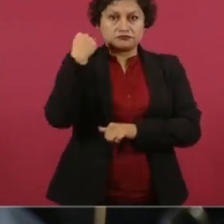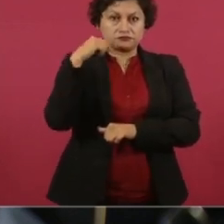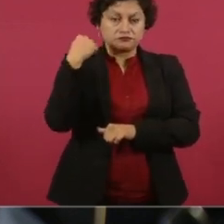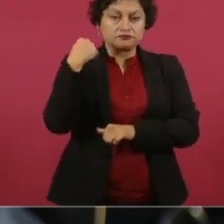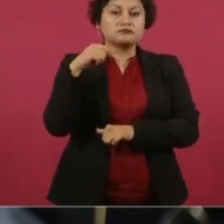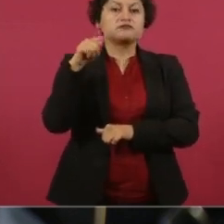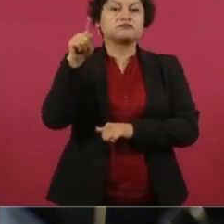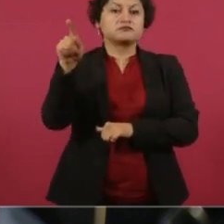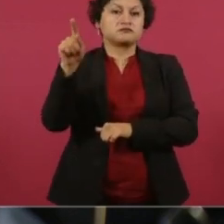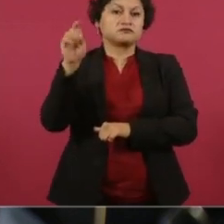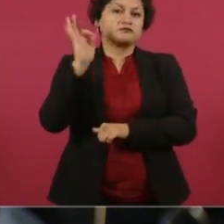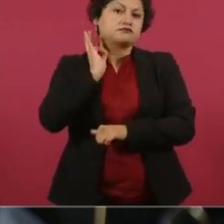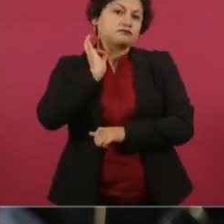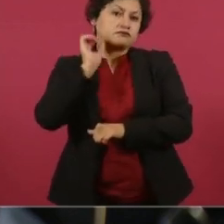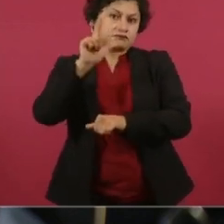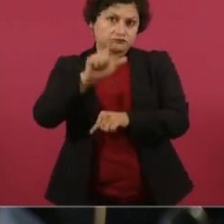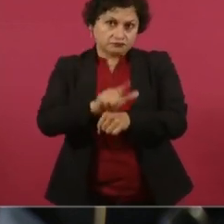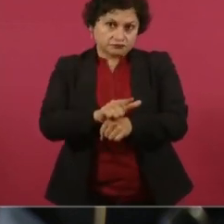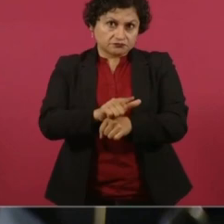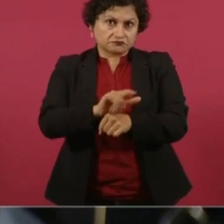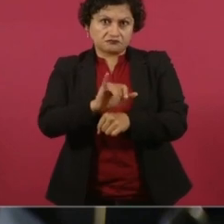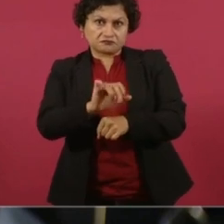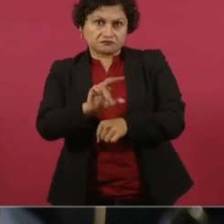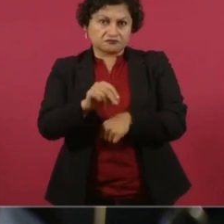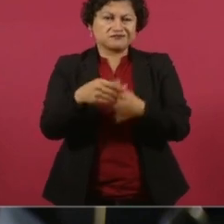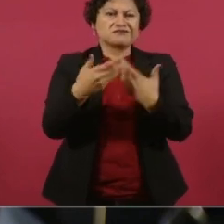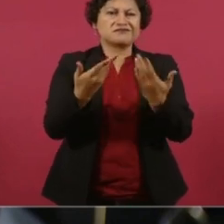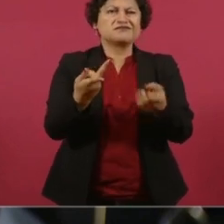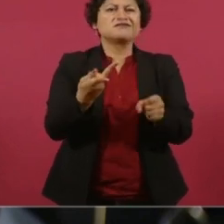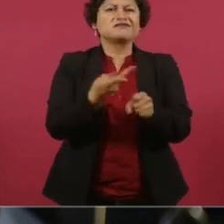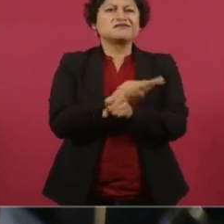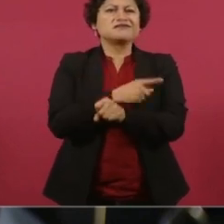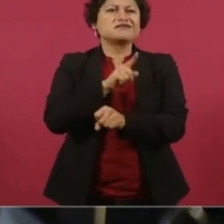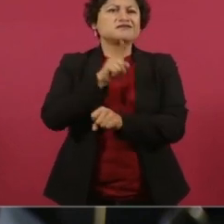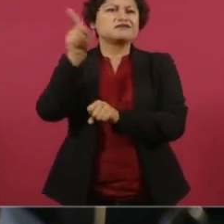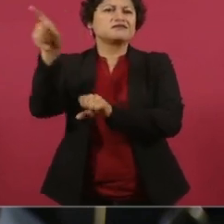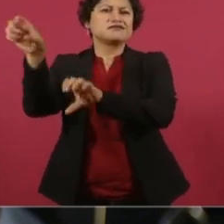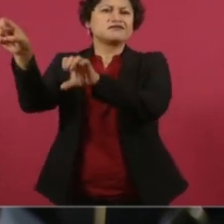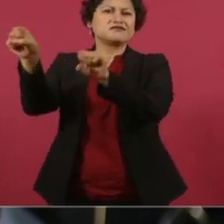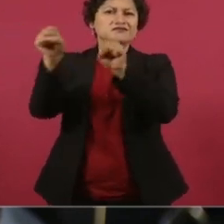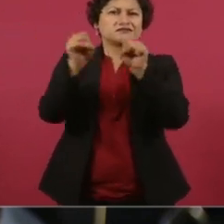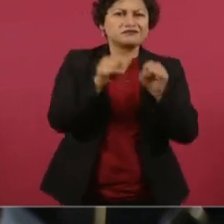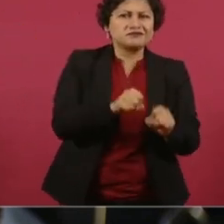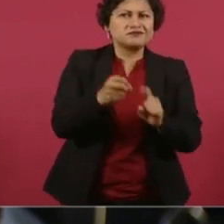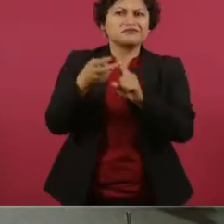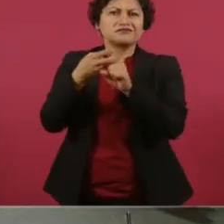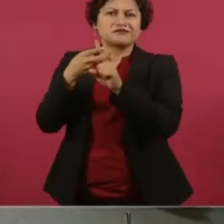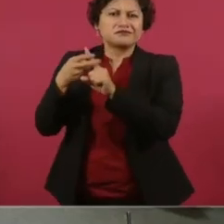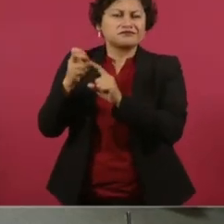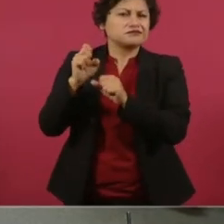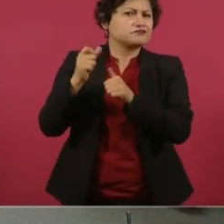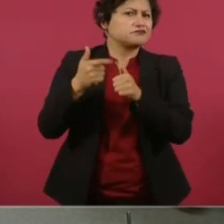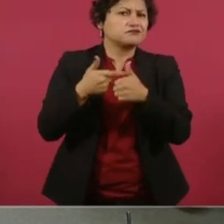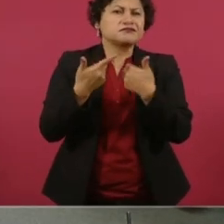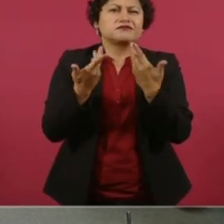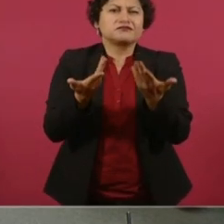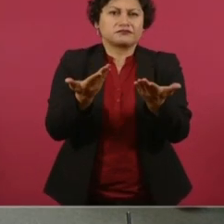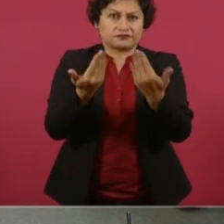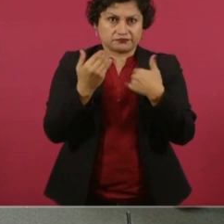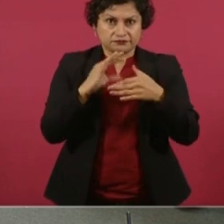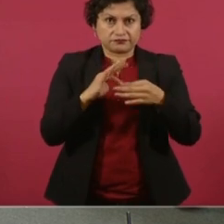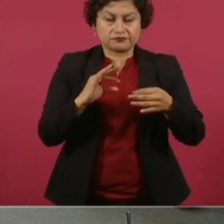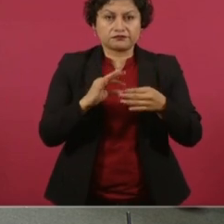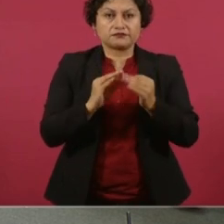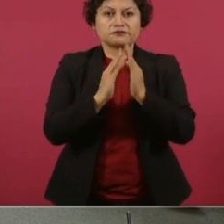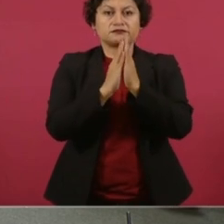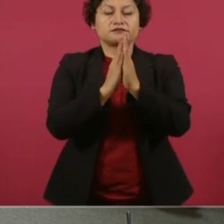retenidas, secuestradas o simplemente fueron contratadas para trabajar para este cártel. Por favor. Bueno,